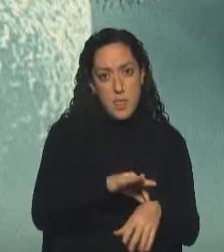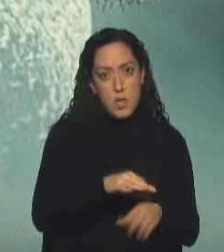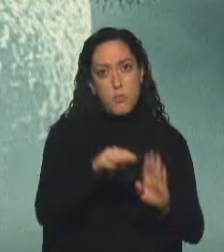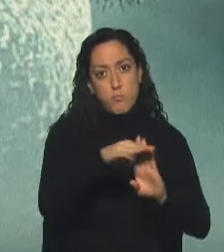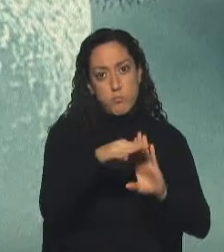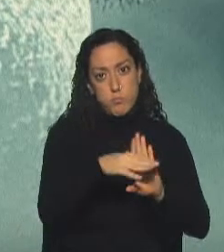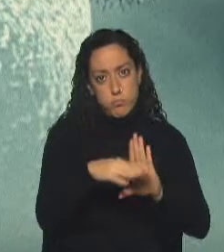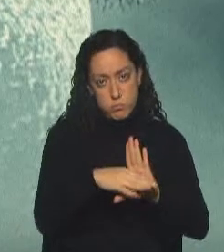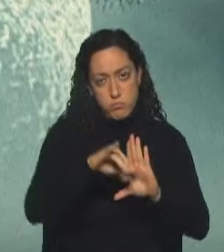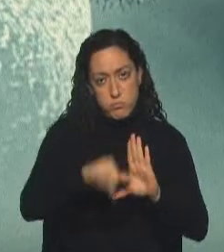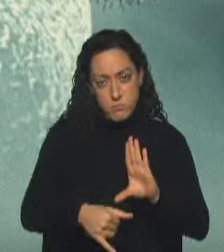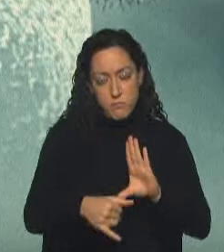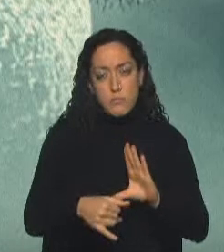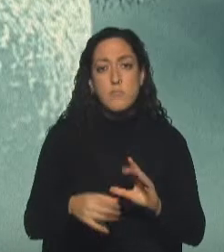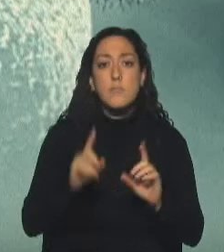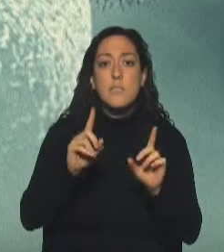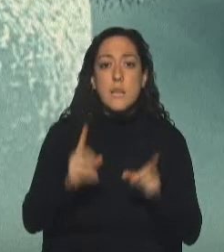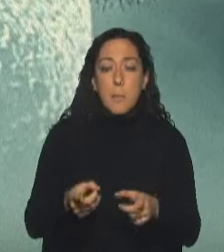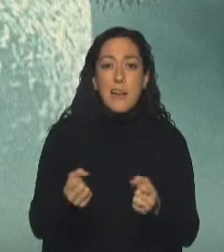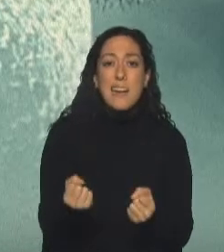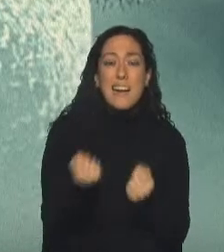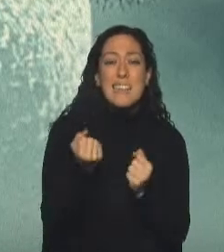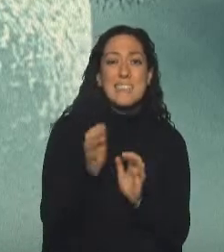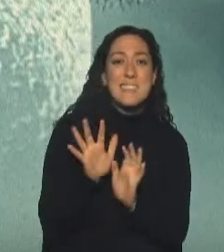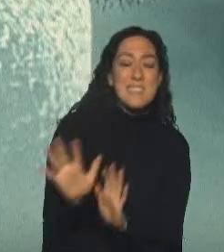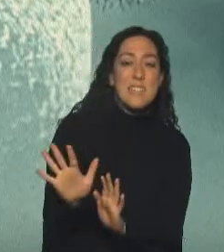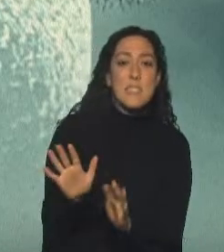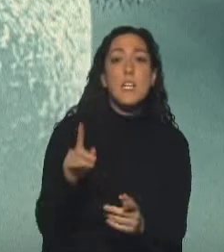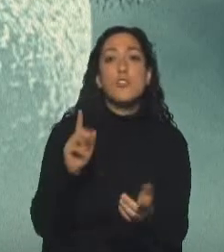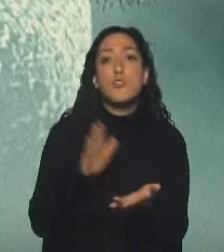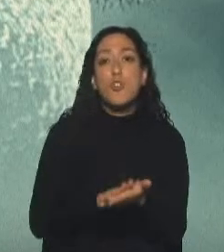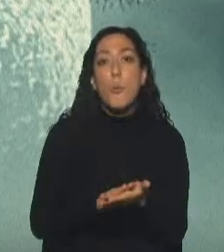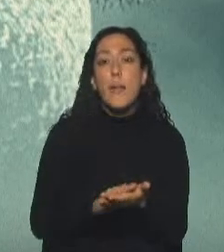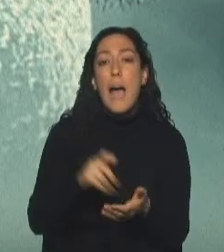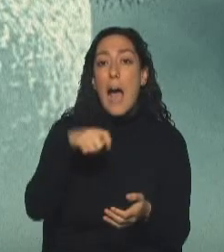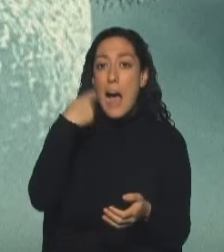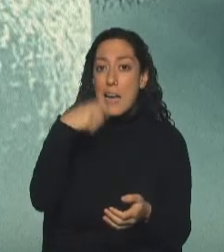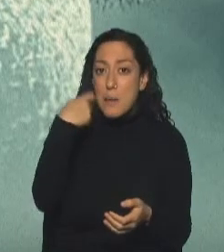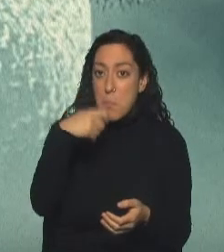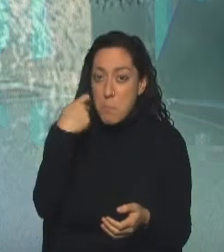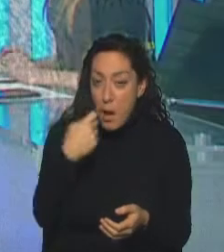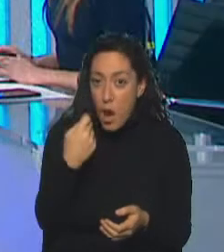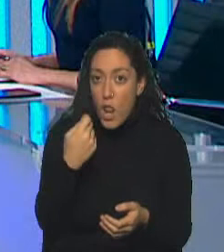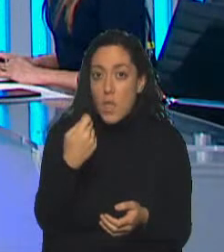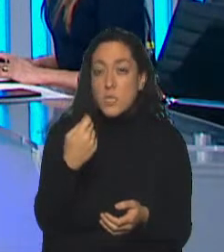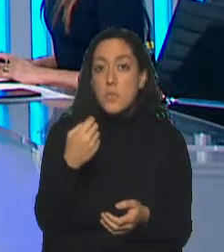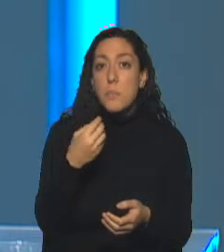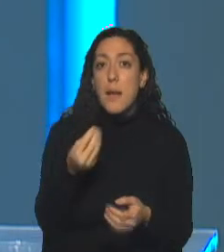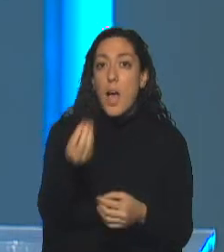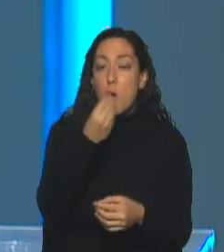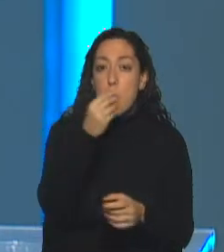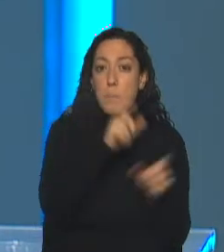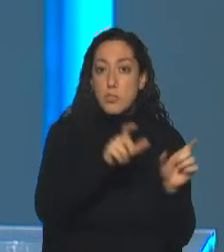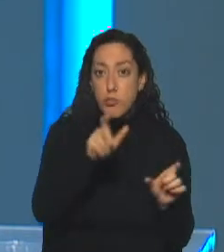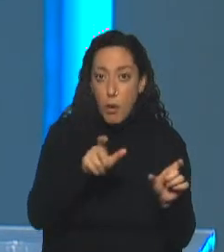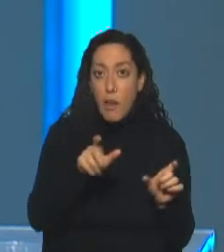se desarrolla resistencia a los antibióticos en la cría de animales para consumo porque se les dan antibióticos en bajas